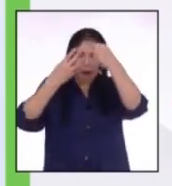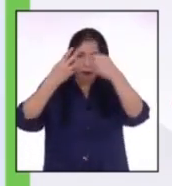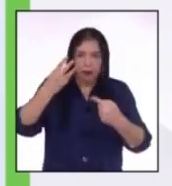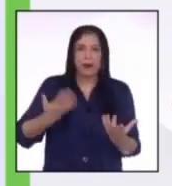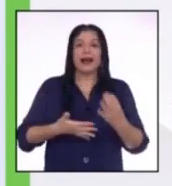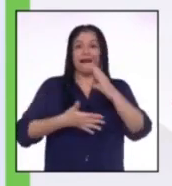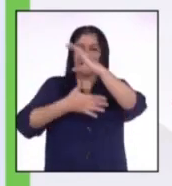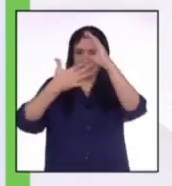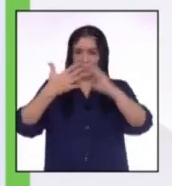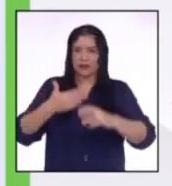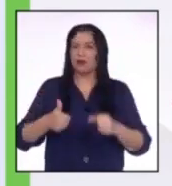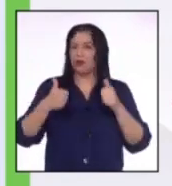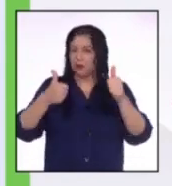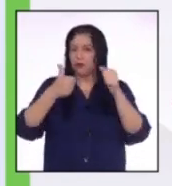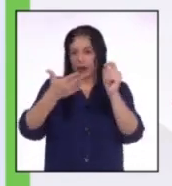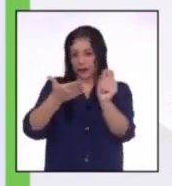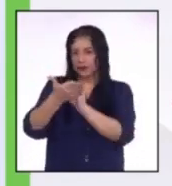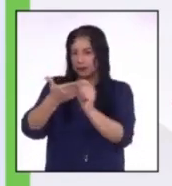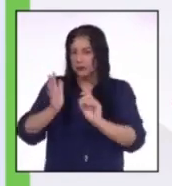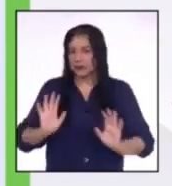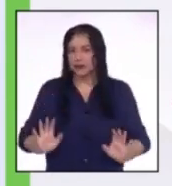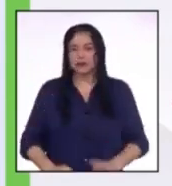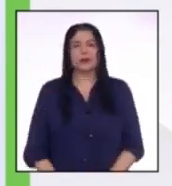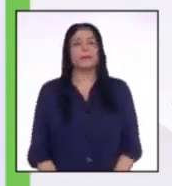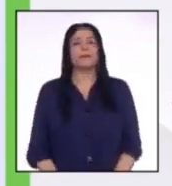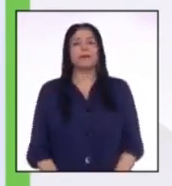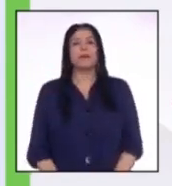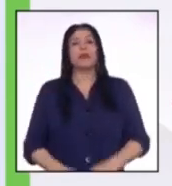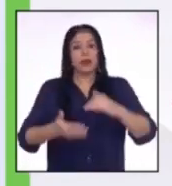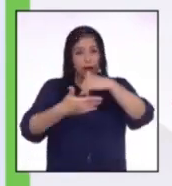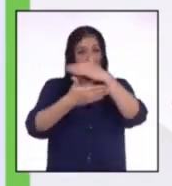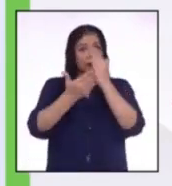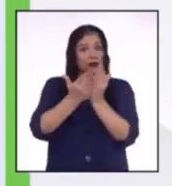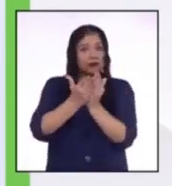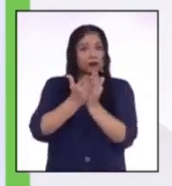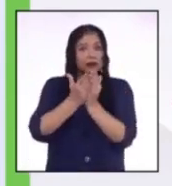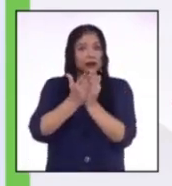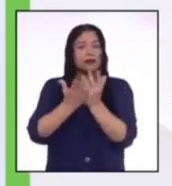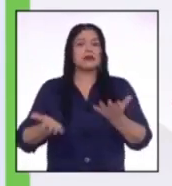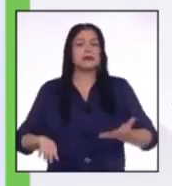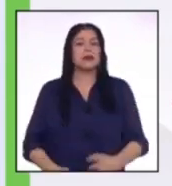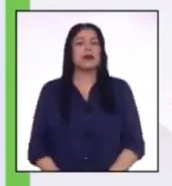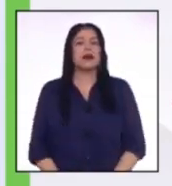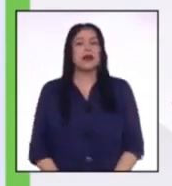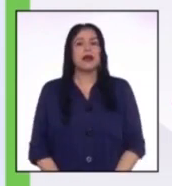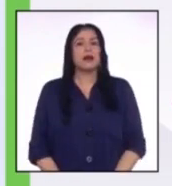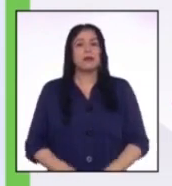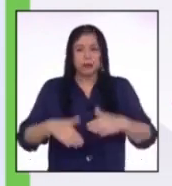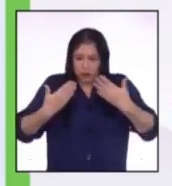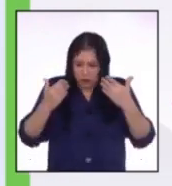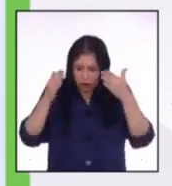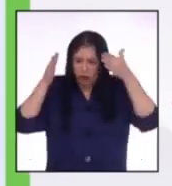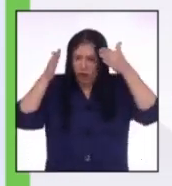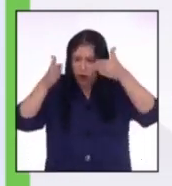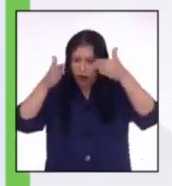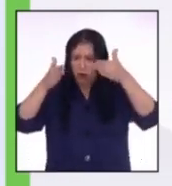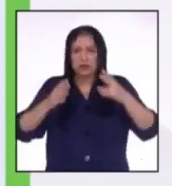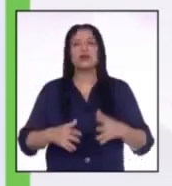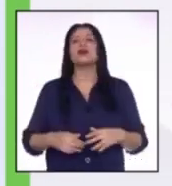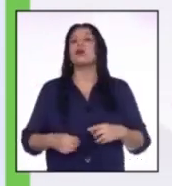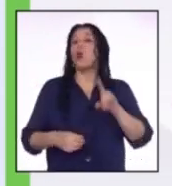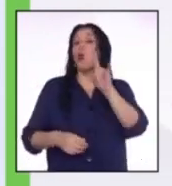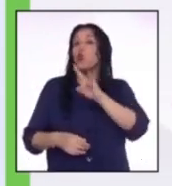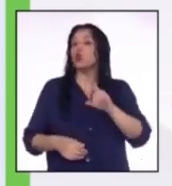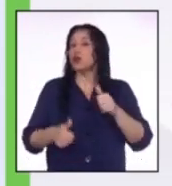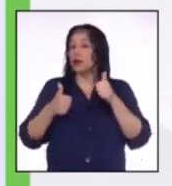cualidades de un buen texto esta parte también tenemos que enfocarnos en el buen uso